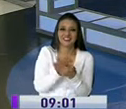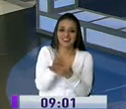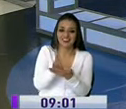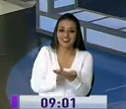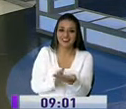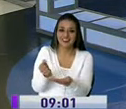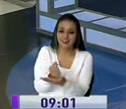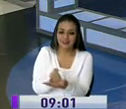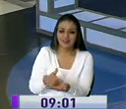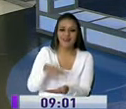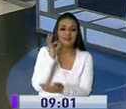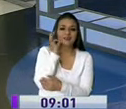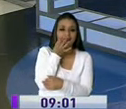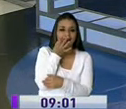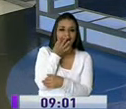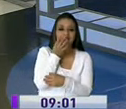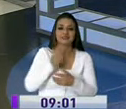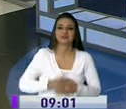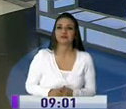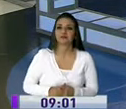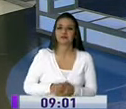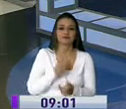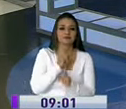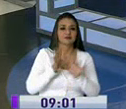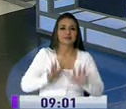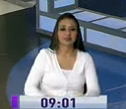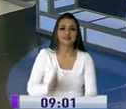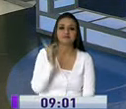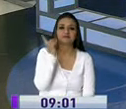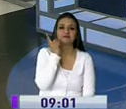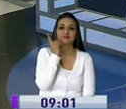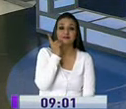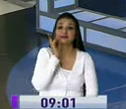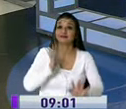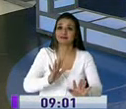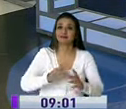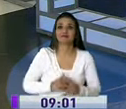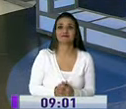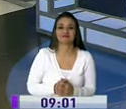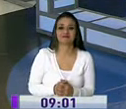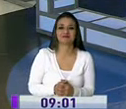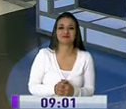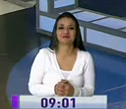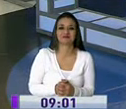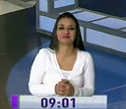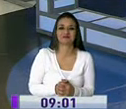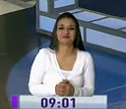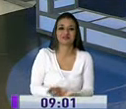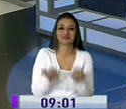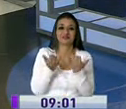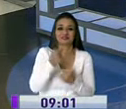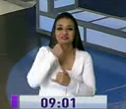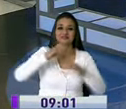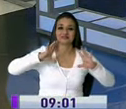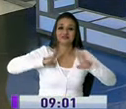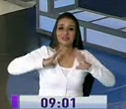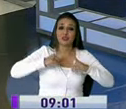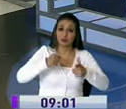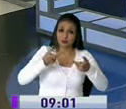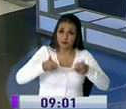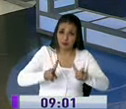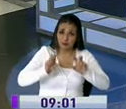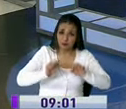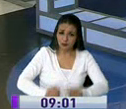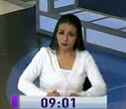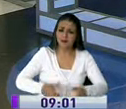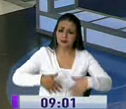buen verde. Qué rico. Qué rico, no hay mejor desayuno que ¿no cierto? Para mí al menos. Así sí, que hoy que estamos de feriado y usted lo puede hacer,